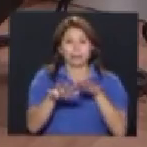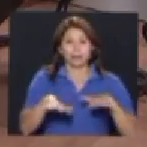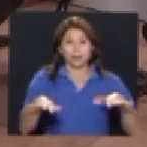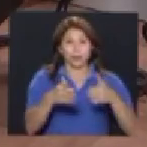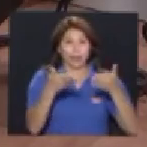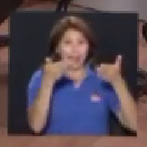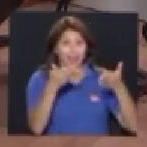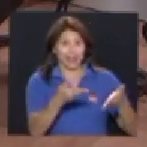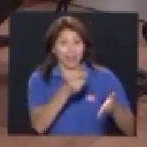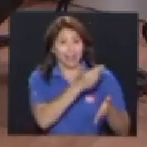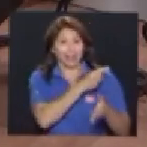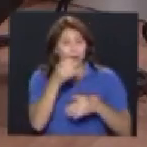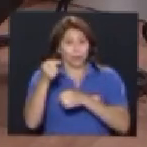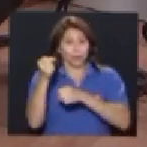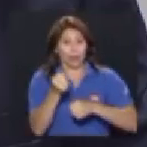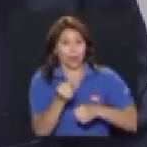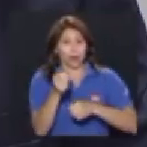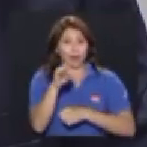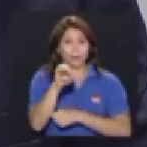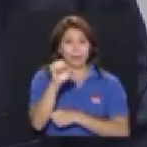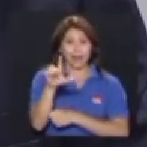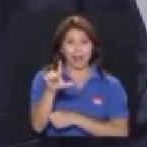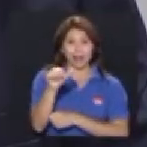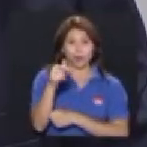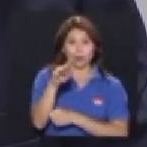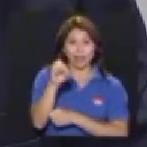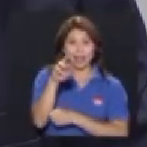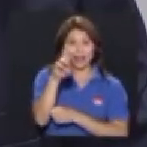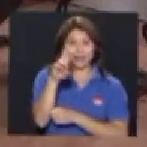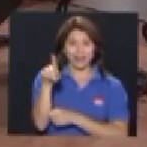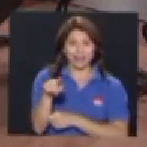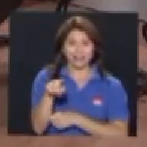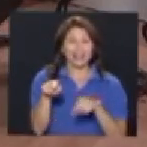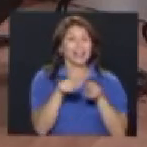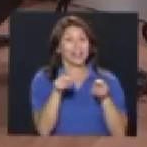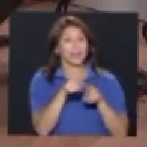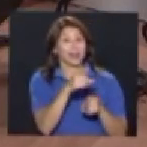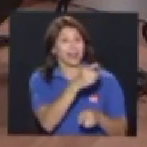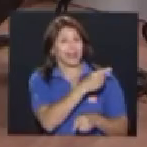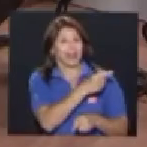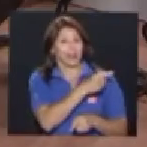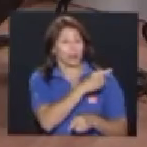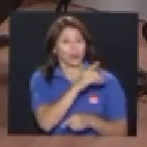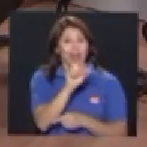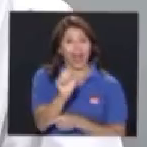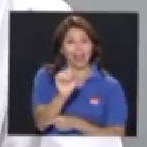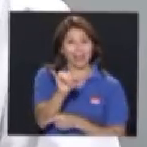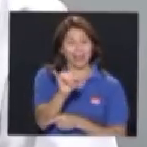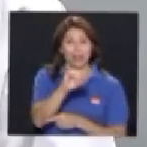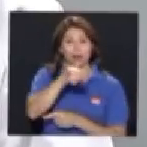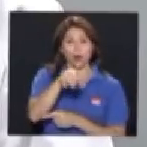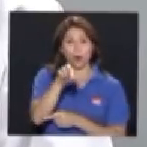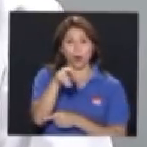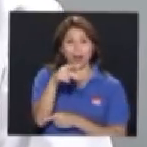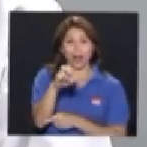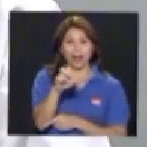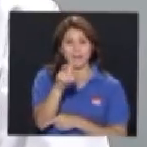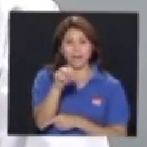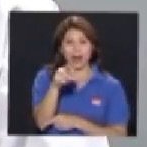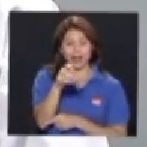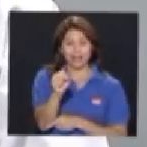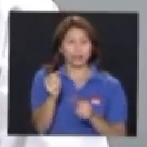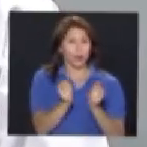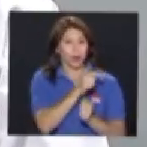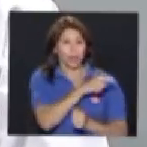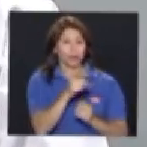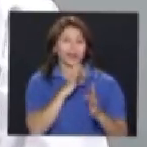director fundador, don Miguel Gutiérrez, y al director ahí, don Jorge Vargas, con quienes